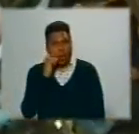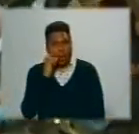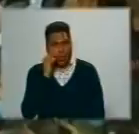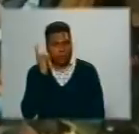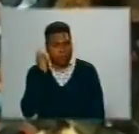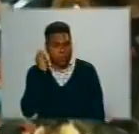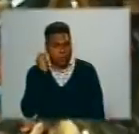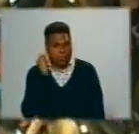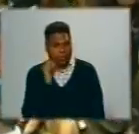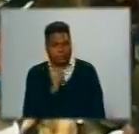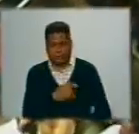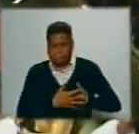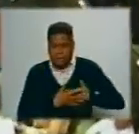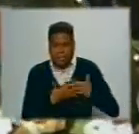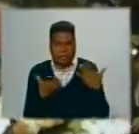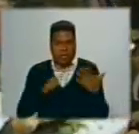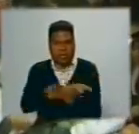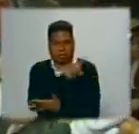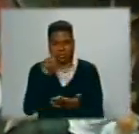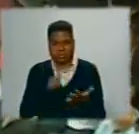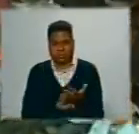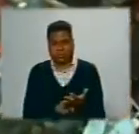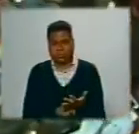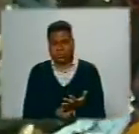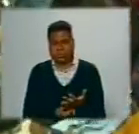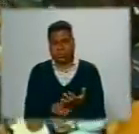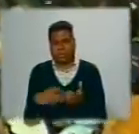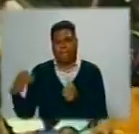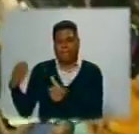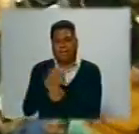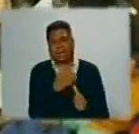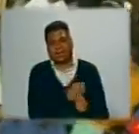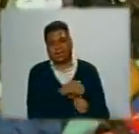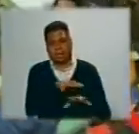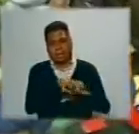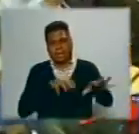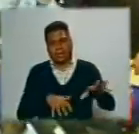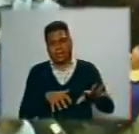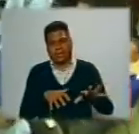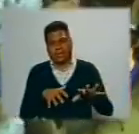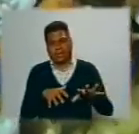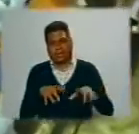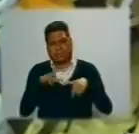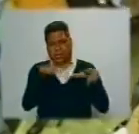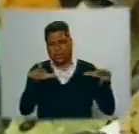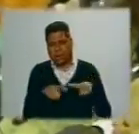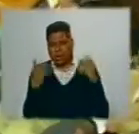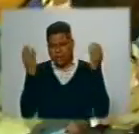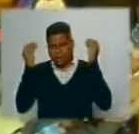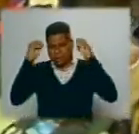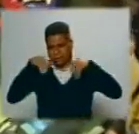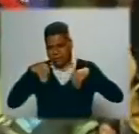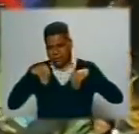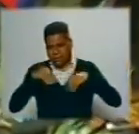han entregado todo para alcanzar los mayores espacios de entendimiento. Yo quiero que esta Asamblea Nacional